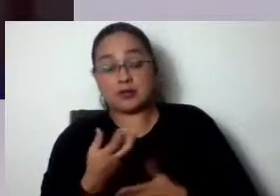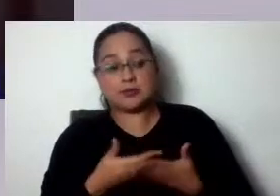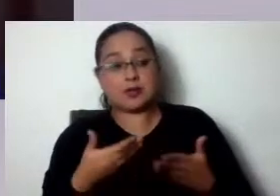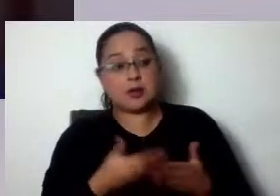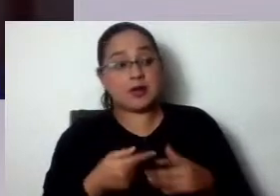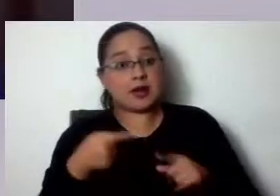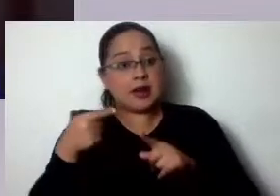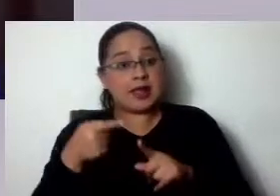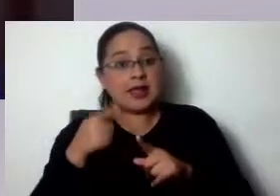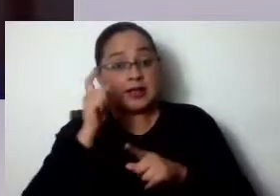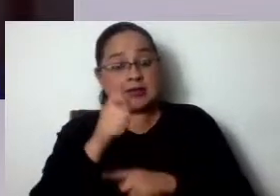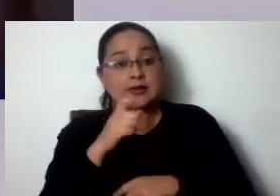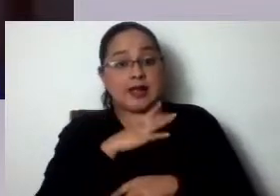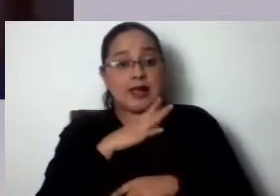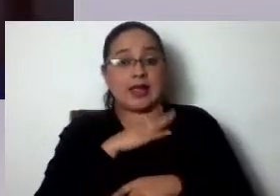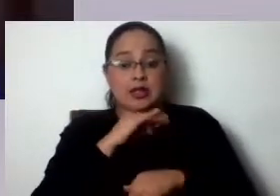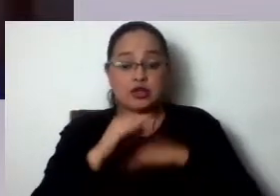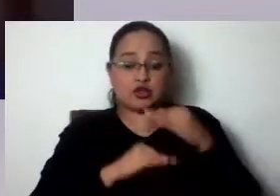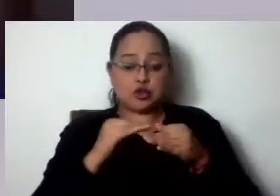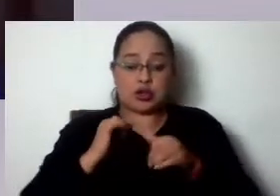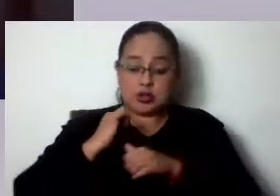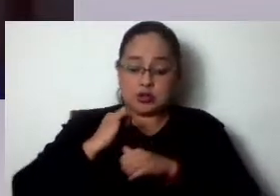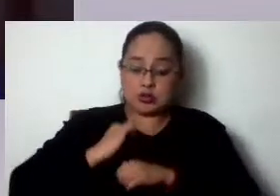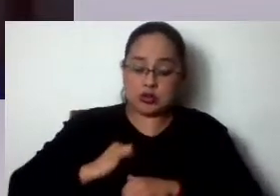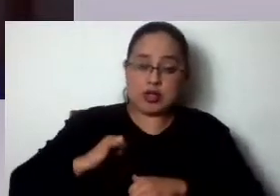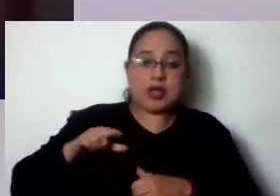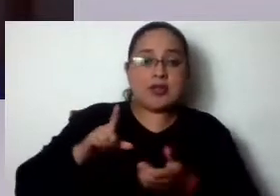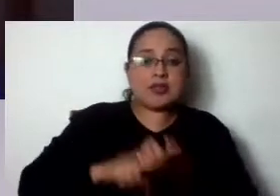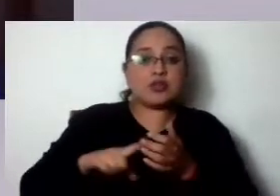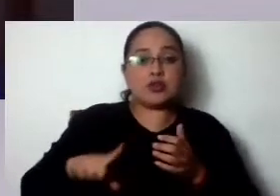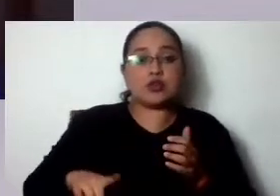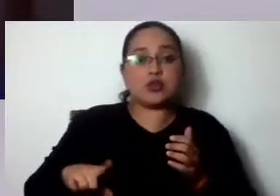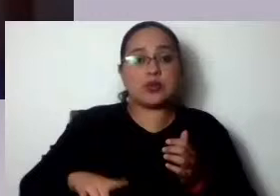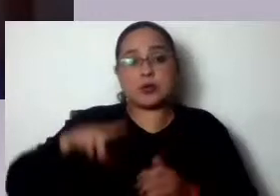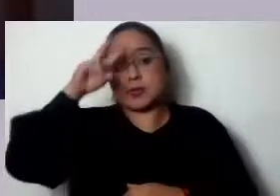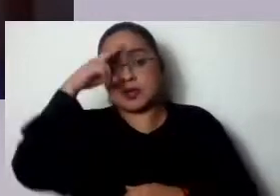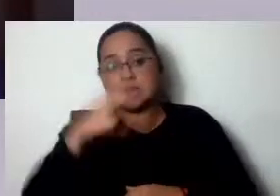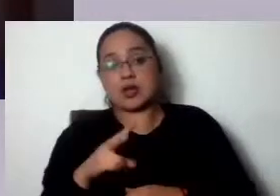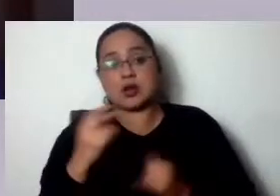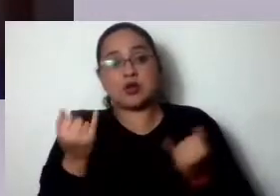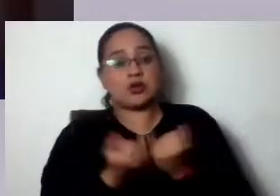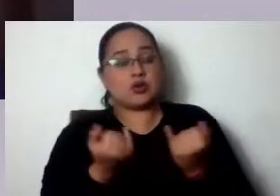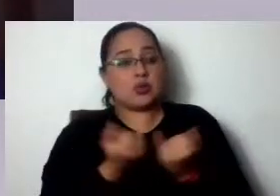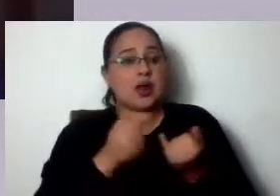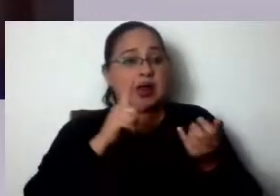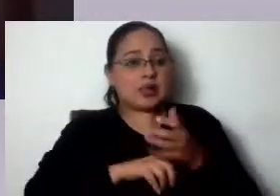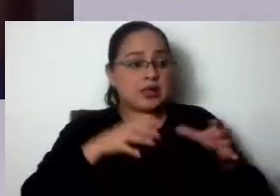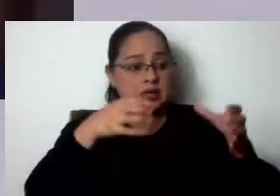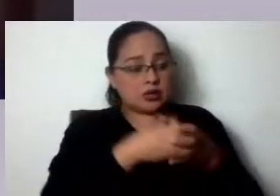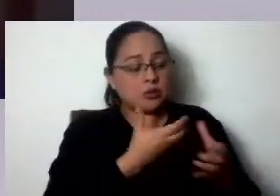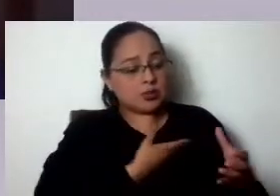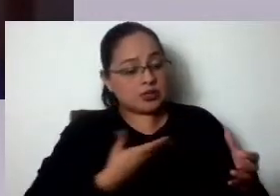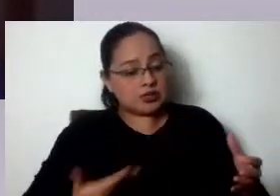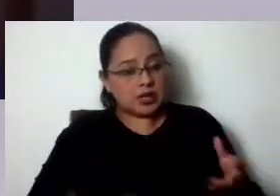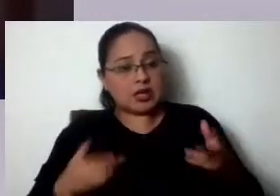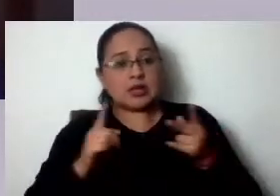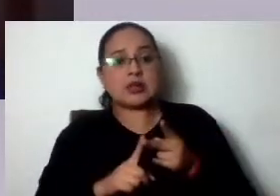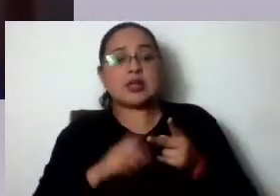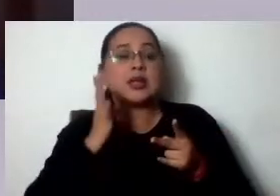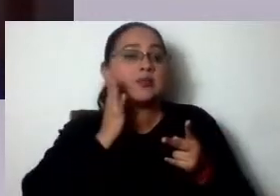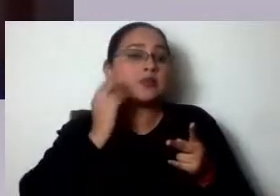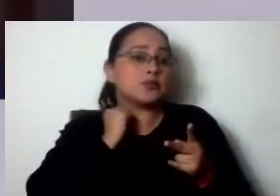impone a todas las autoridades del estado mexicano y de los distintos poderes y en los distintos ámbitos de su